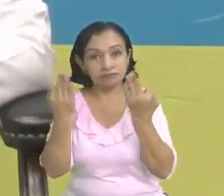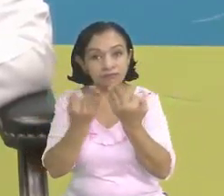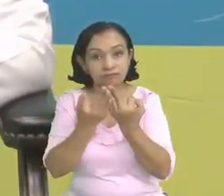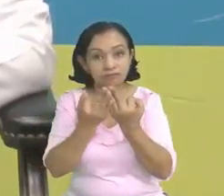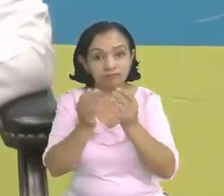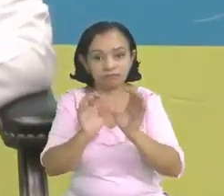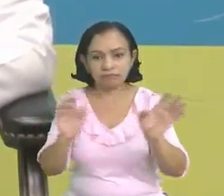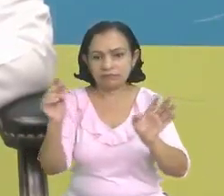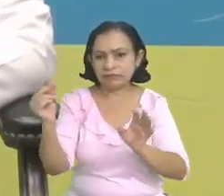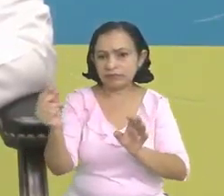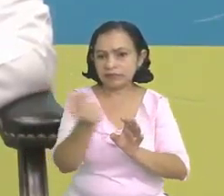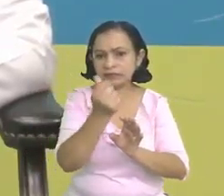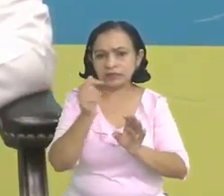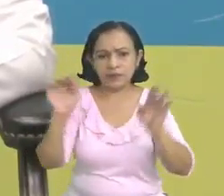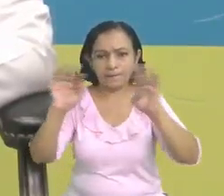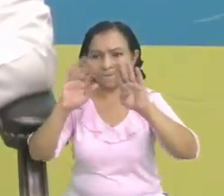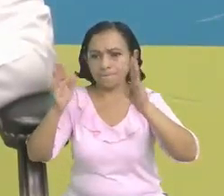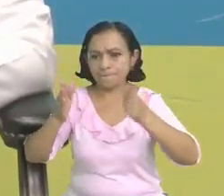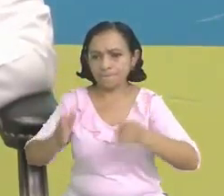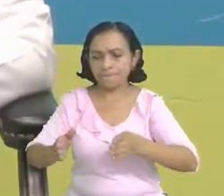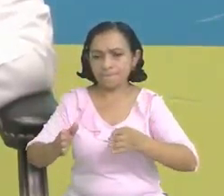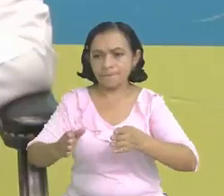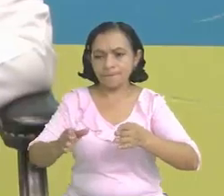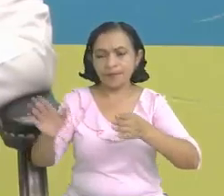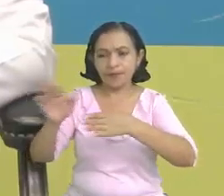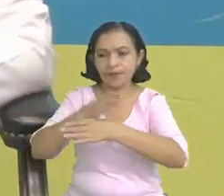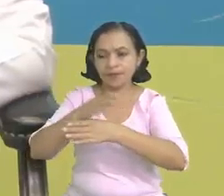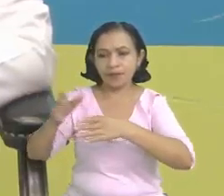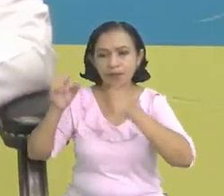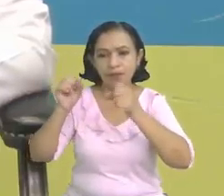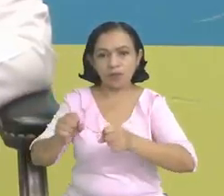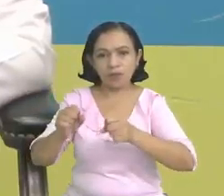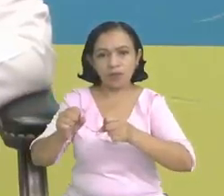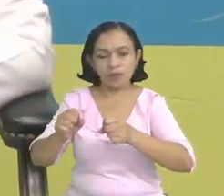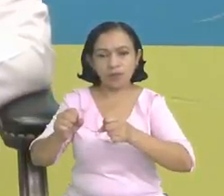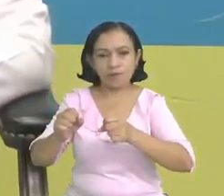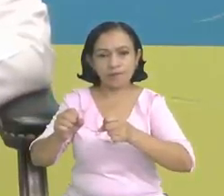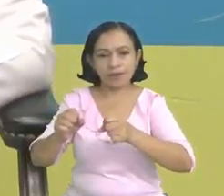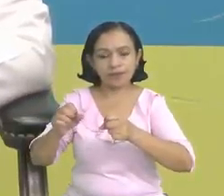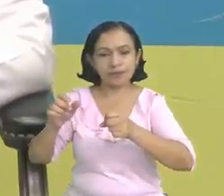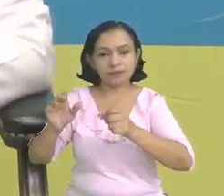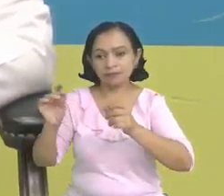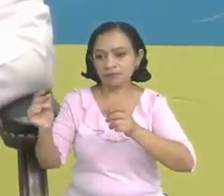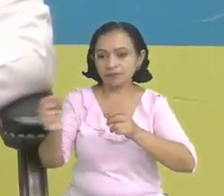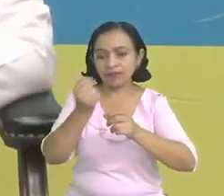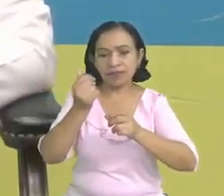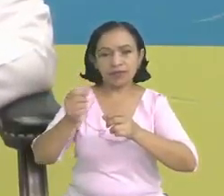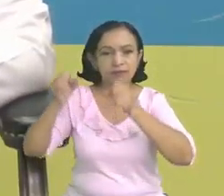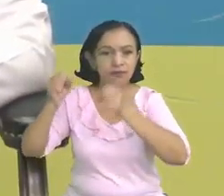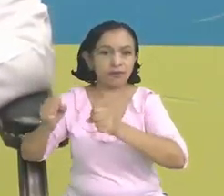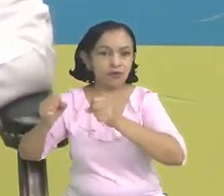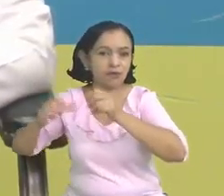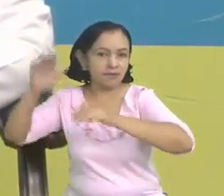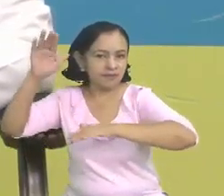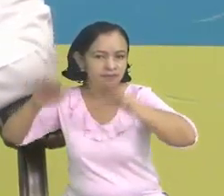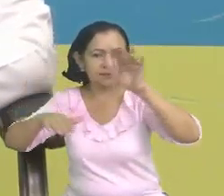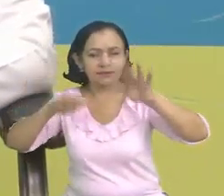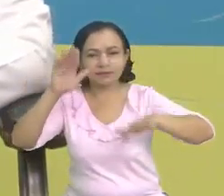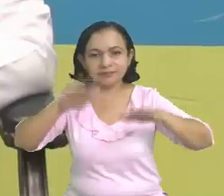niñas crecen más rápido y se ve la diferencia entre el varón. Luego las niñas se lentifican un poco y crecen más rápido los varones y hacen los